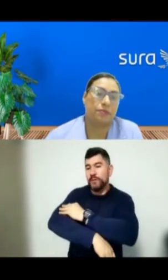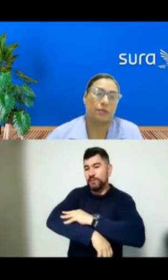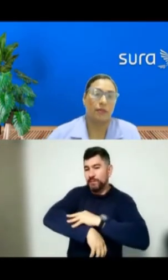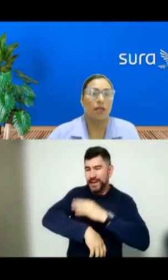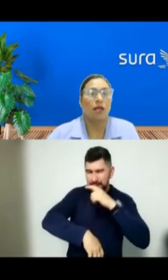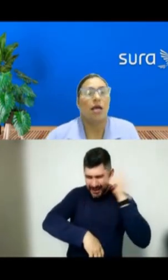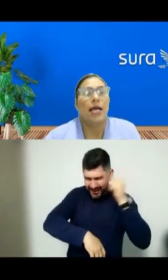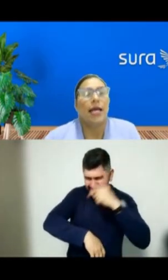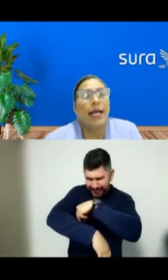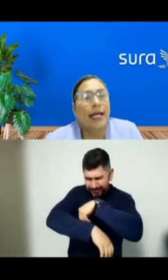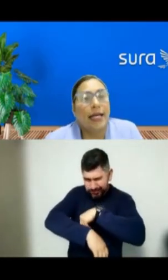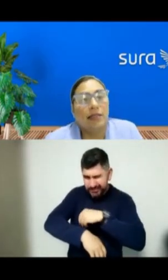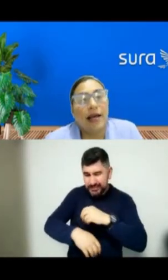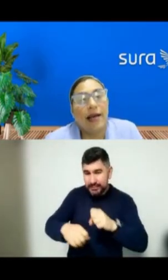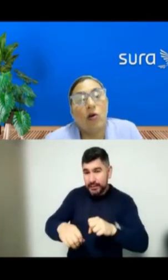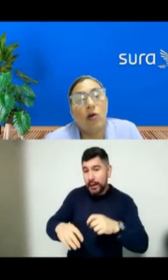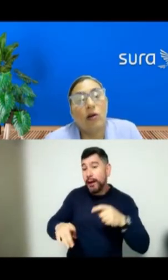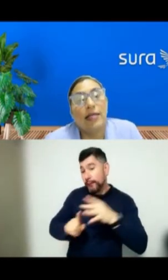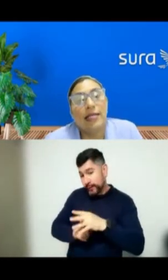herida.